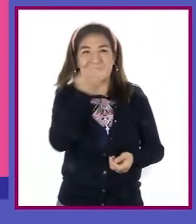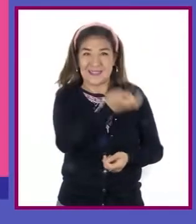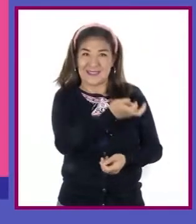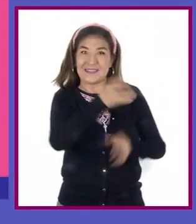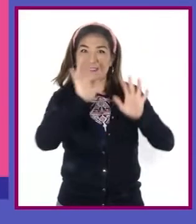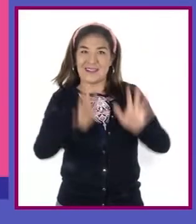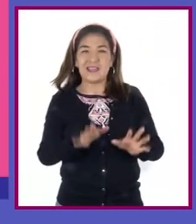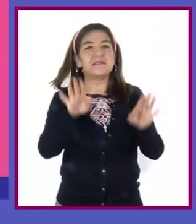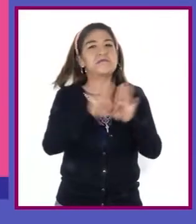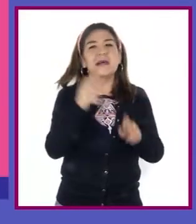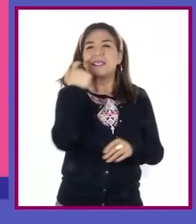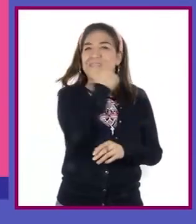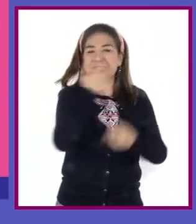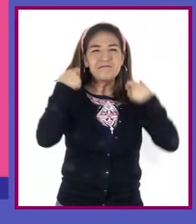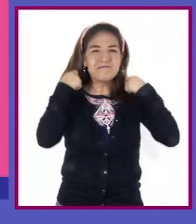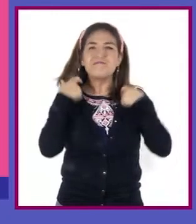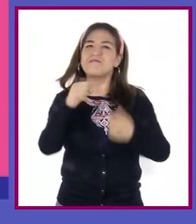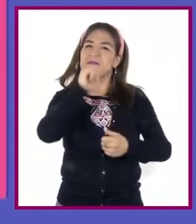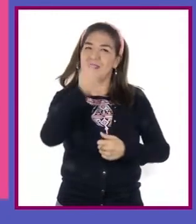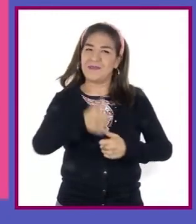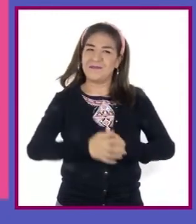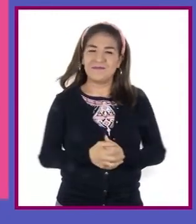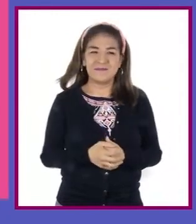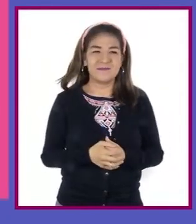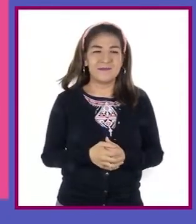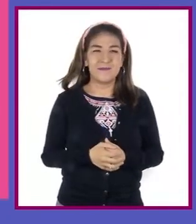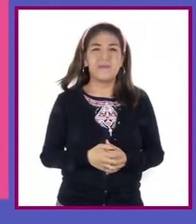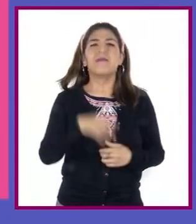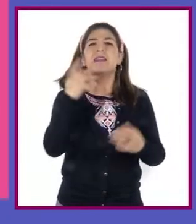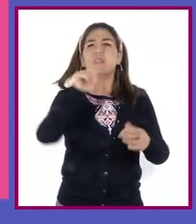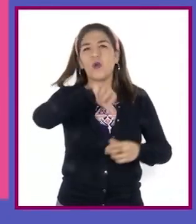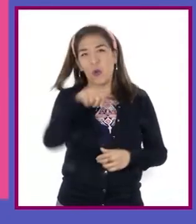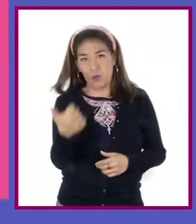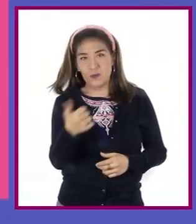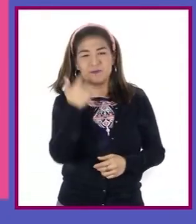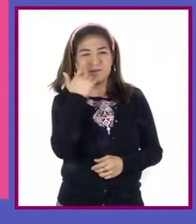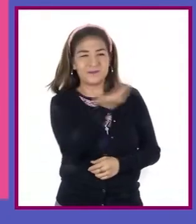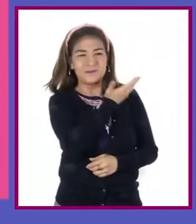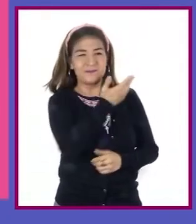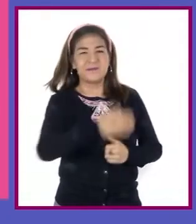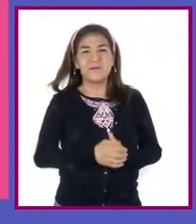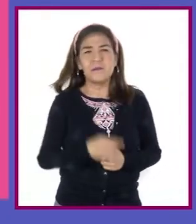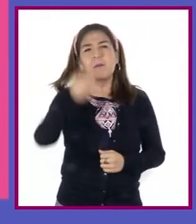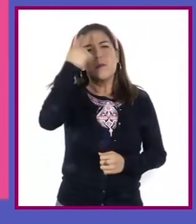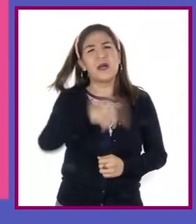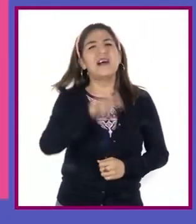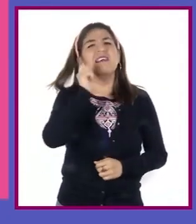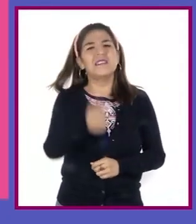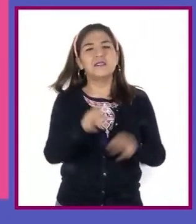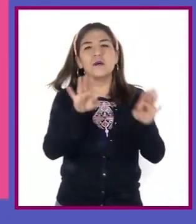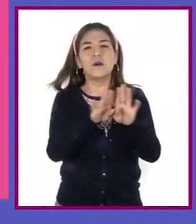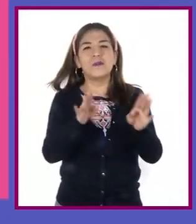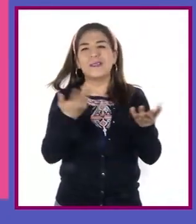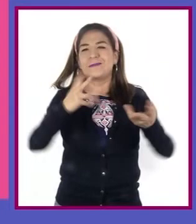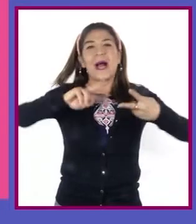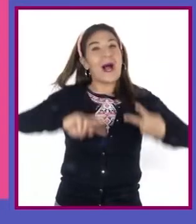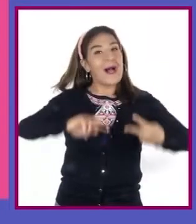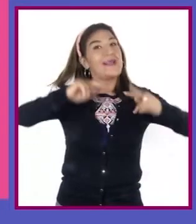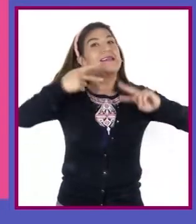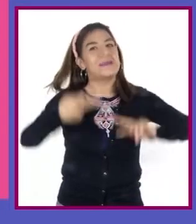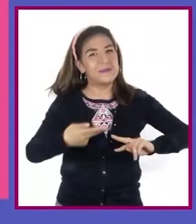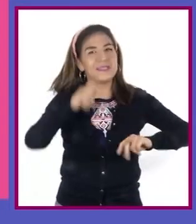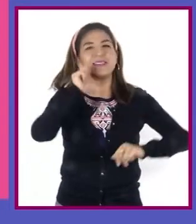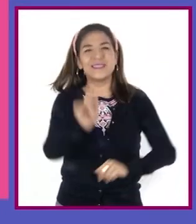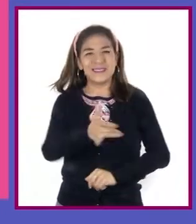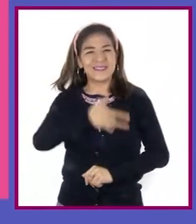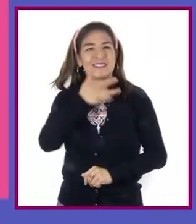sin dientes ni cabellos. El lenguaje figurado se usa para decir de manera indirecta algún sentimiento,